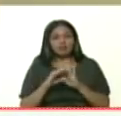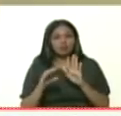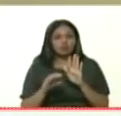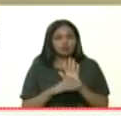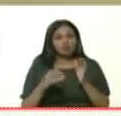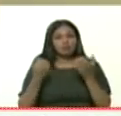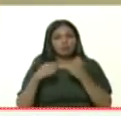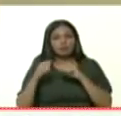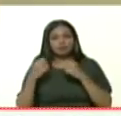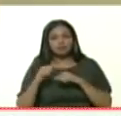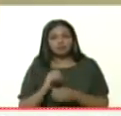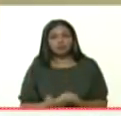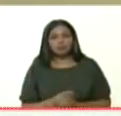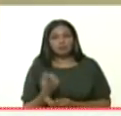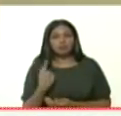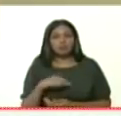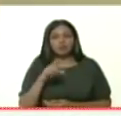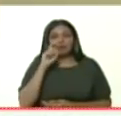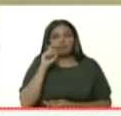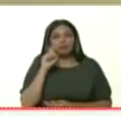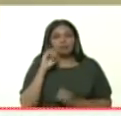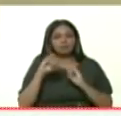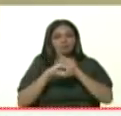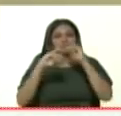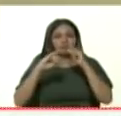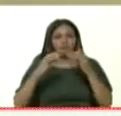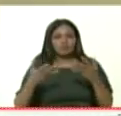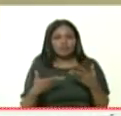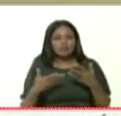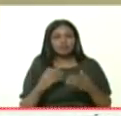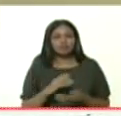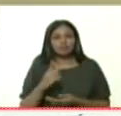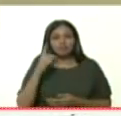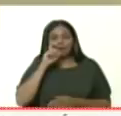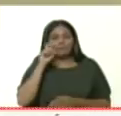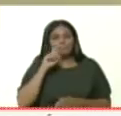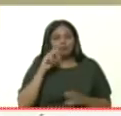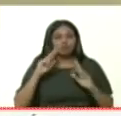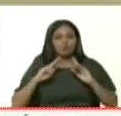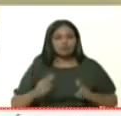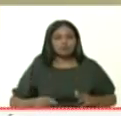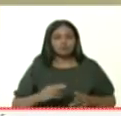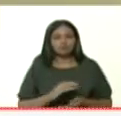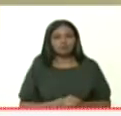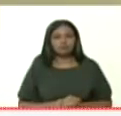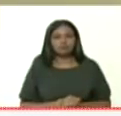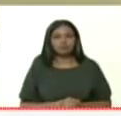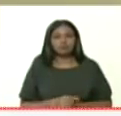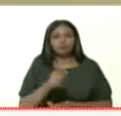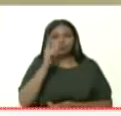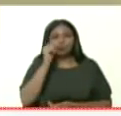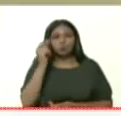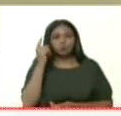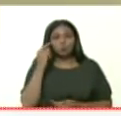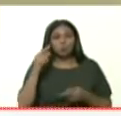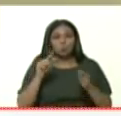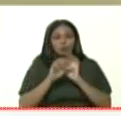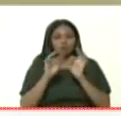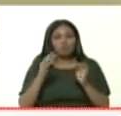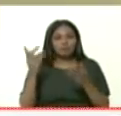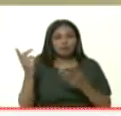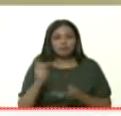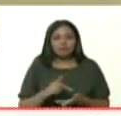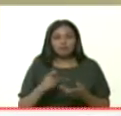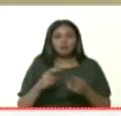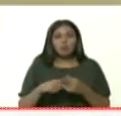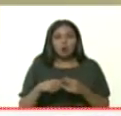preparación, tengan un embarazo feliz, tengan un parto humanizado y ese muchachito y esa muchachita, desde que llegue,